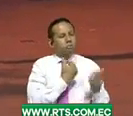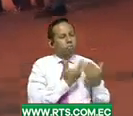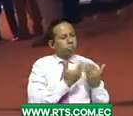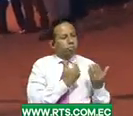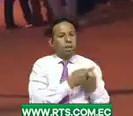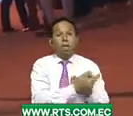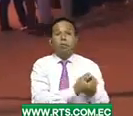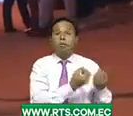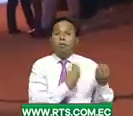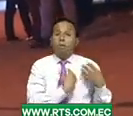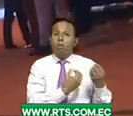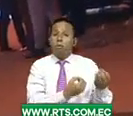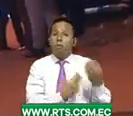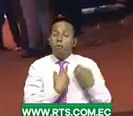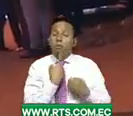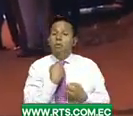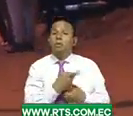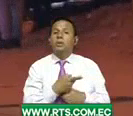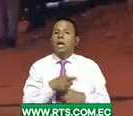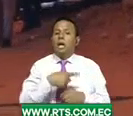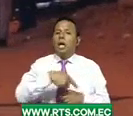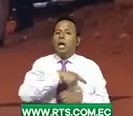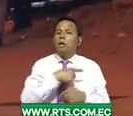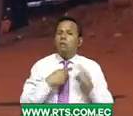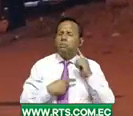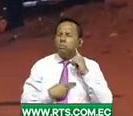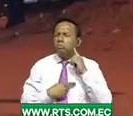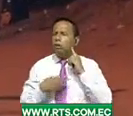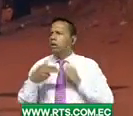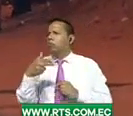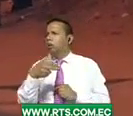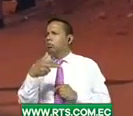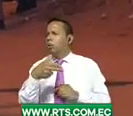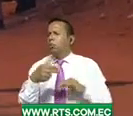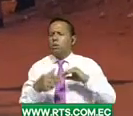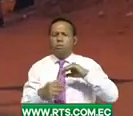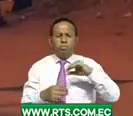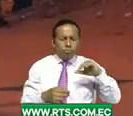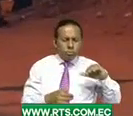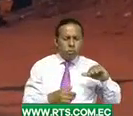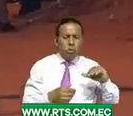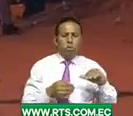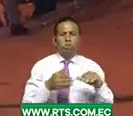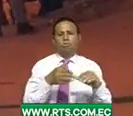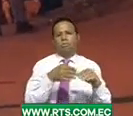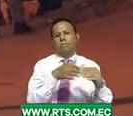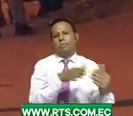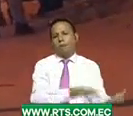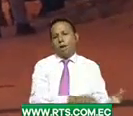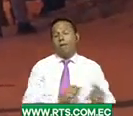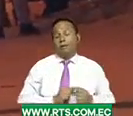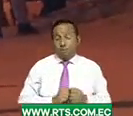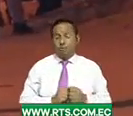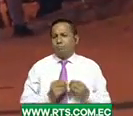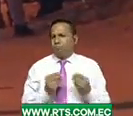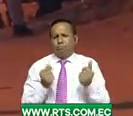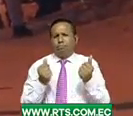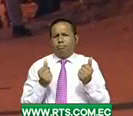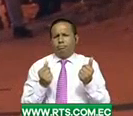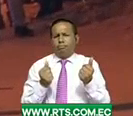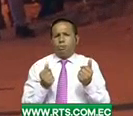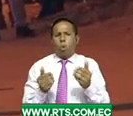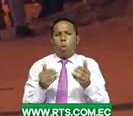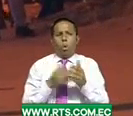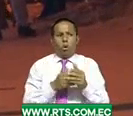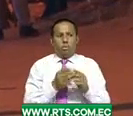mencionaron de que escucharon las detonaciones y salieron de las viviendas, y cuando ya vieron estaba el cuerpo sin vida y nuevamente